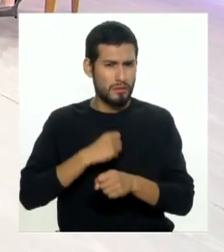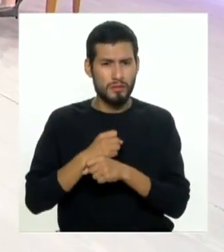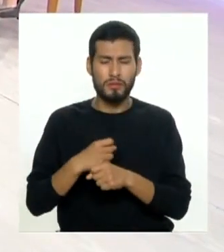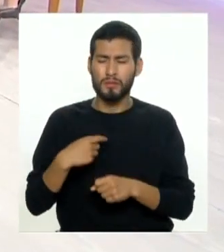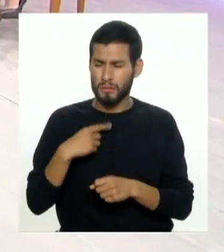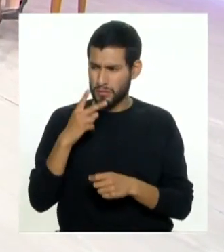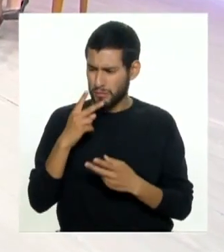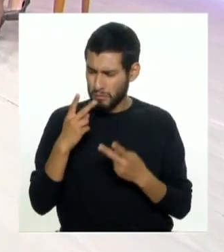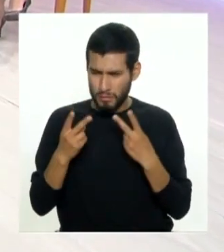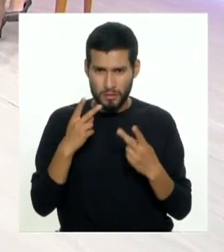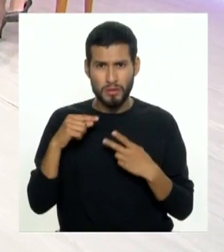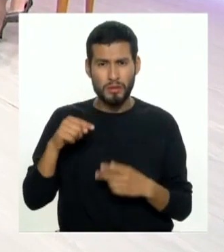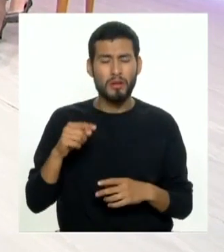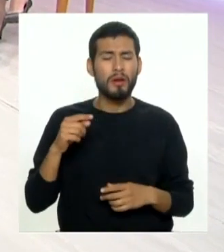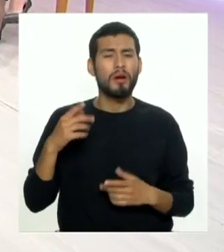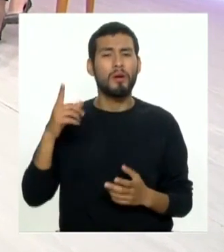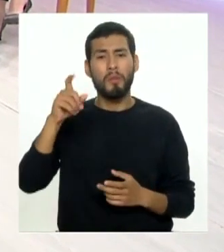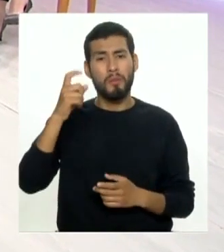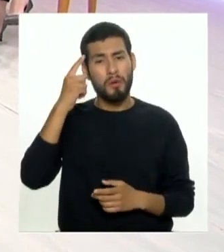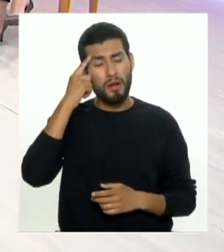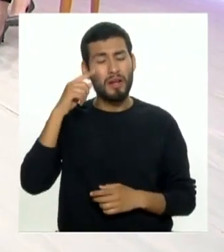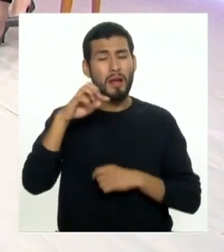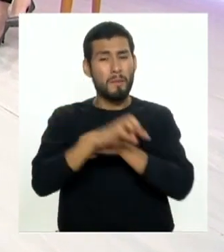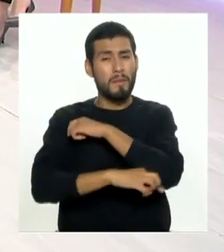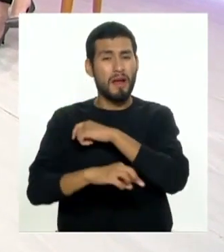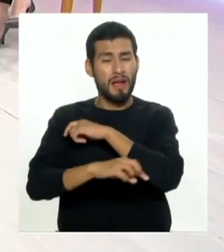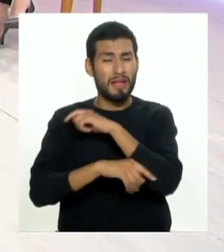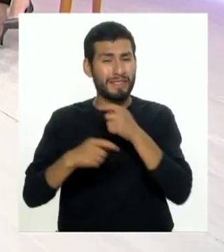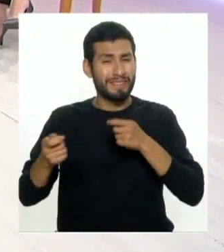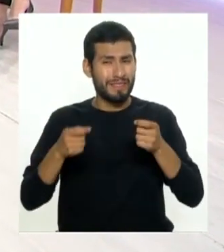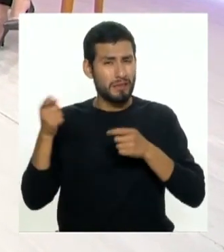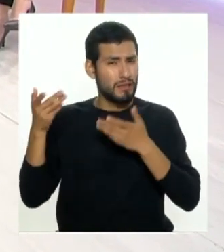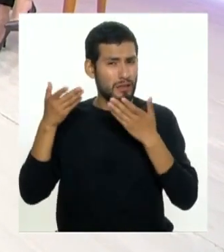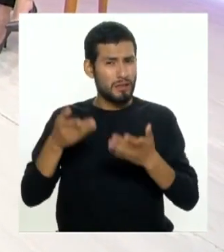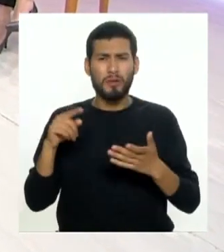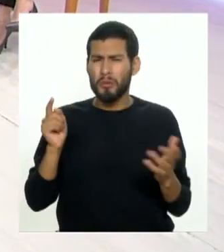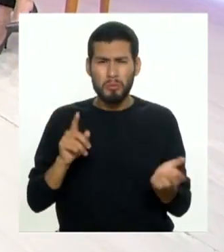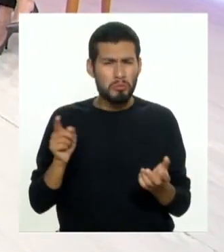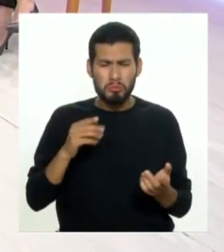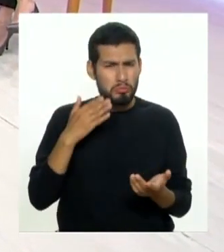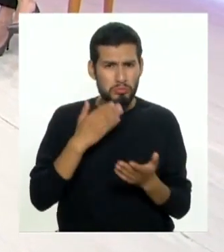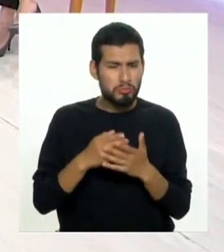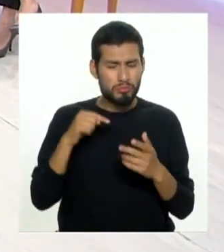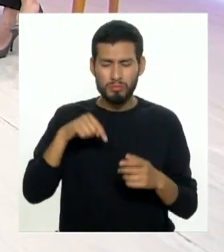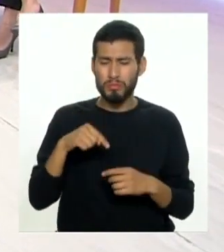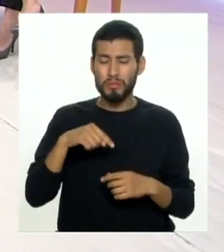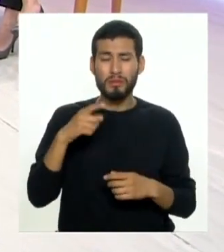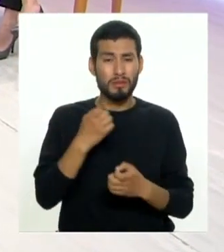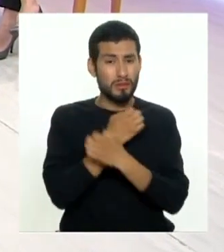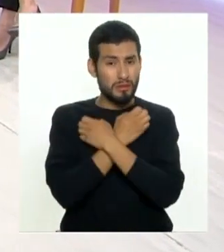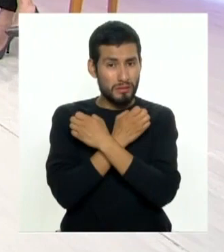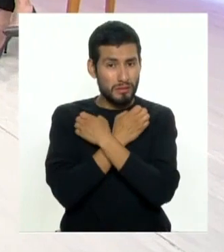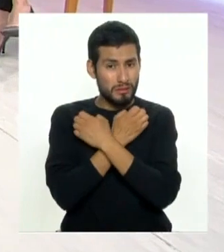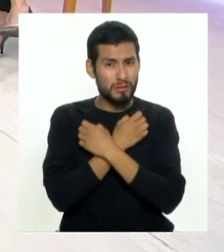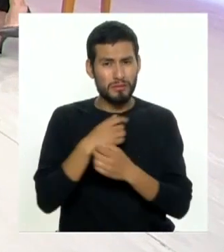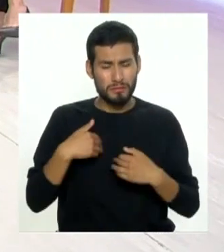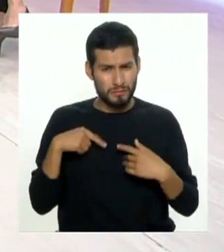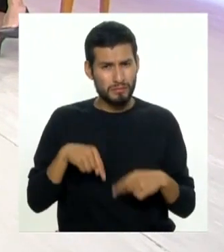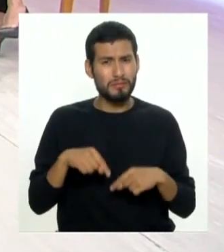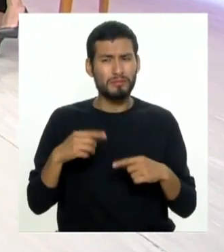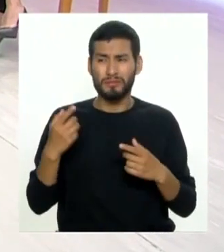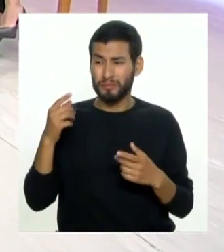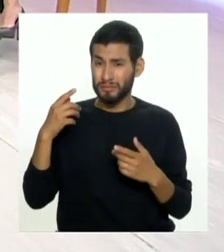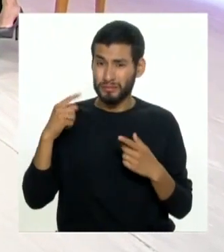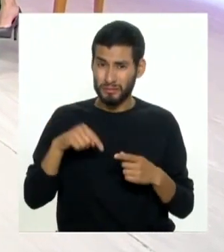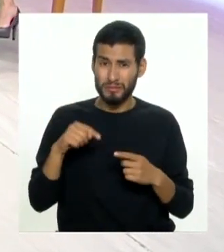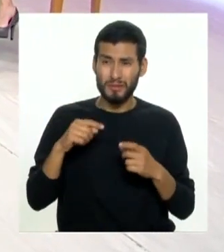convivido. Las políticas de Estado, francamente, son, no sé si oscuras y nefastas. Aquí en la medida que no tenemos una participación real, cada vez que tiene